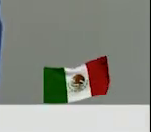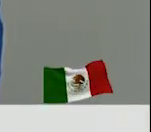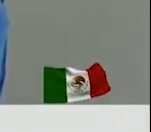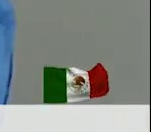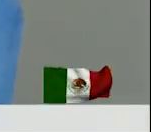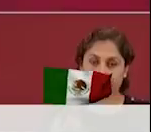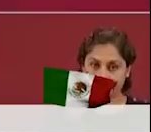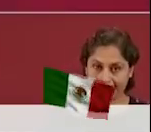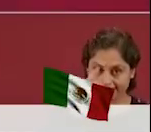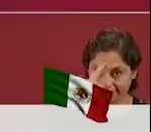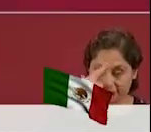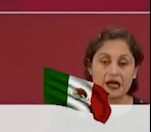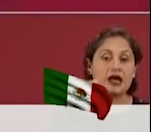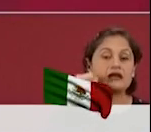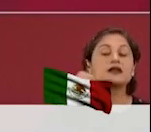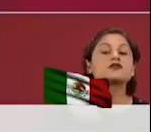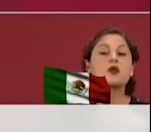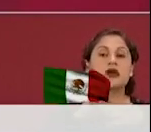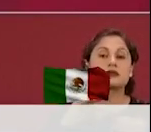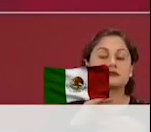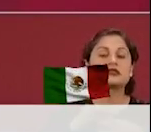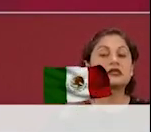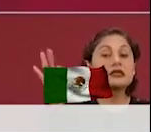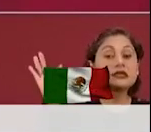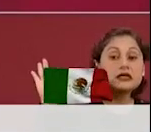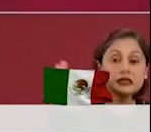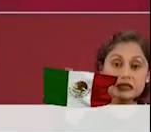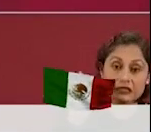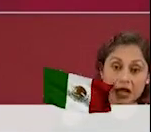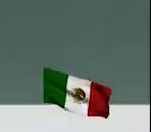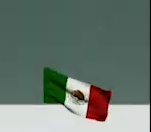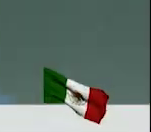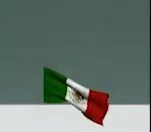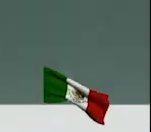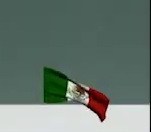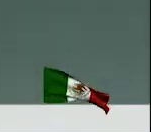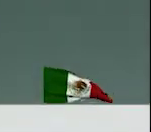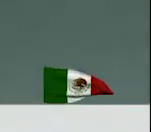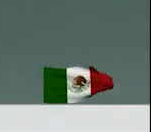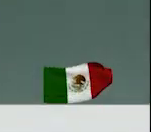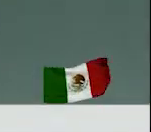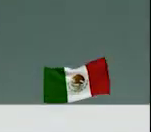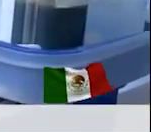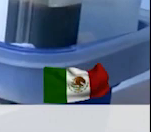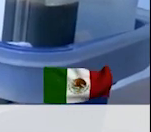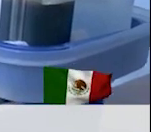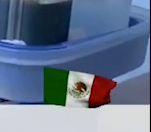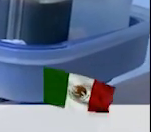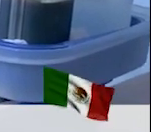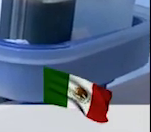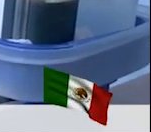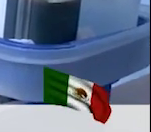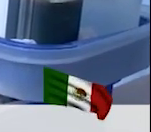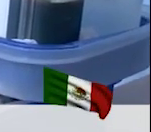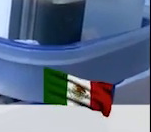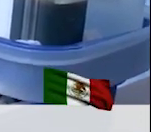que es una epidemia que abarcará desde febrero al menos hasta el mes de octubre esa fue la predicción de una epidemia larga aseguró considerando la